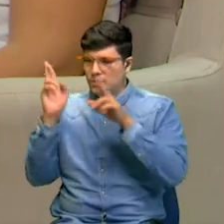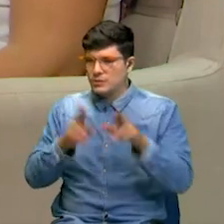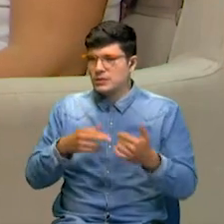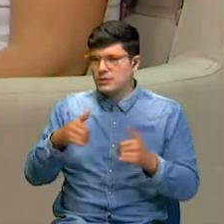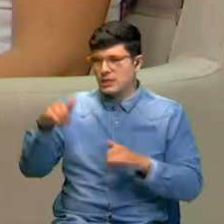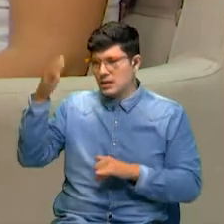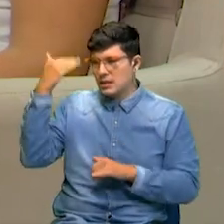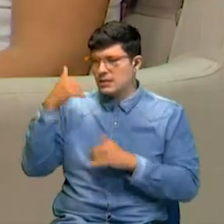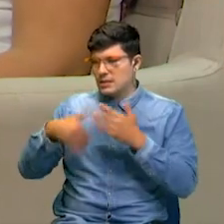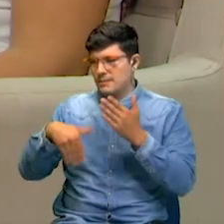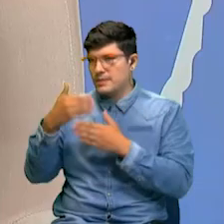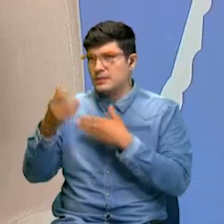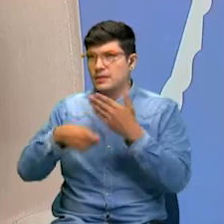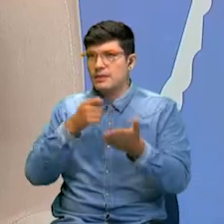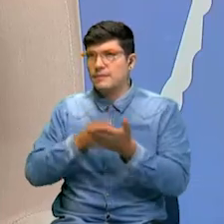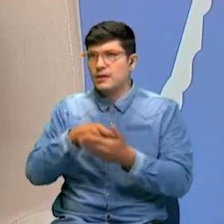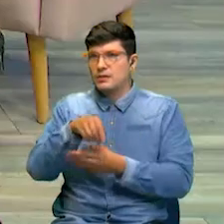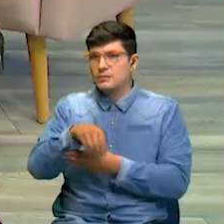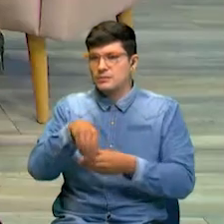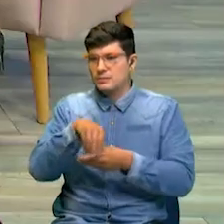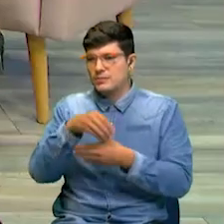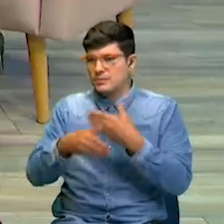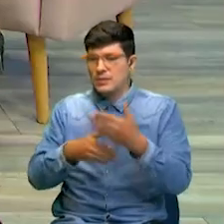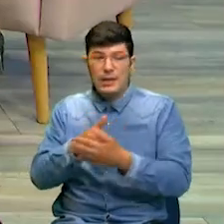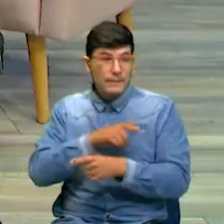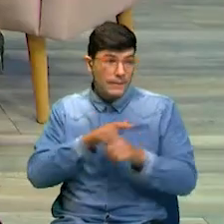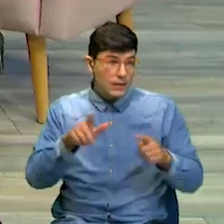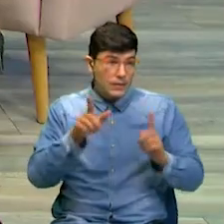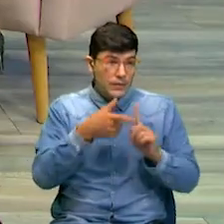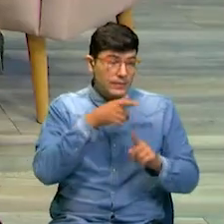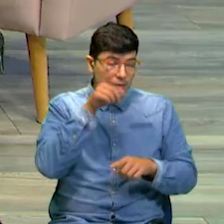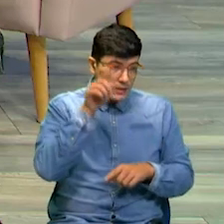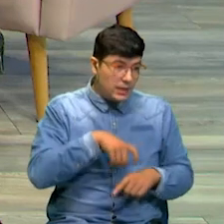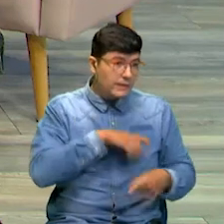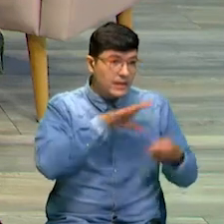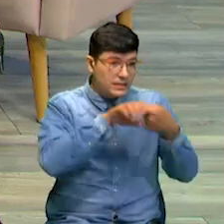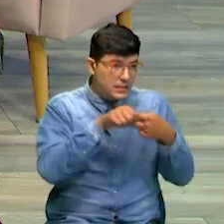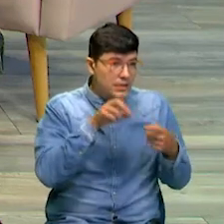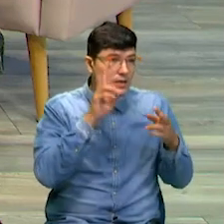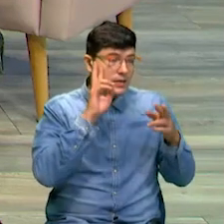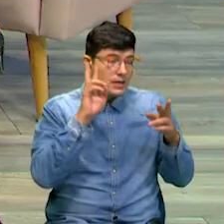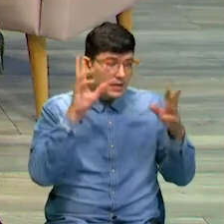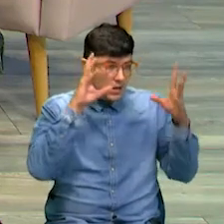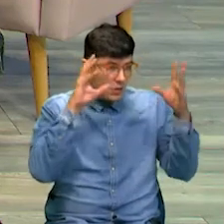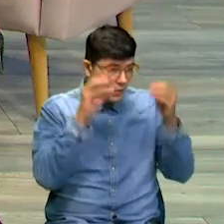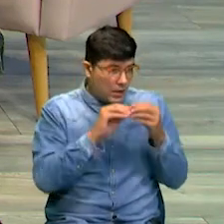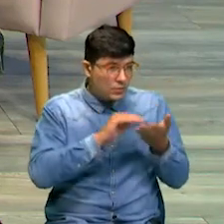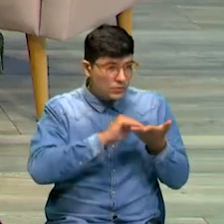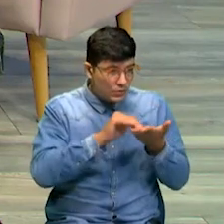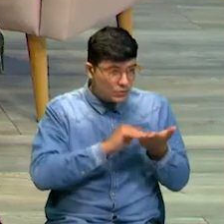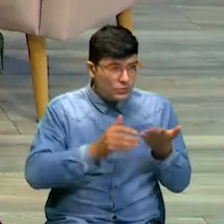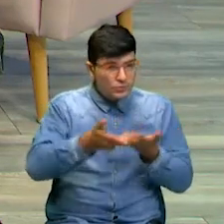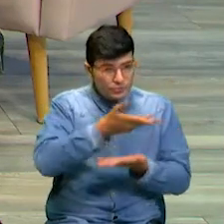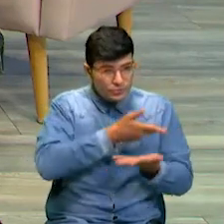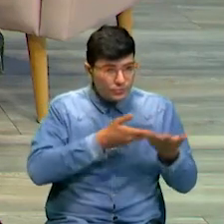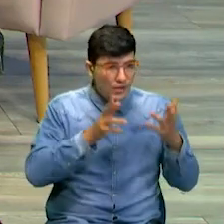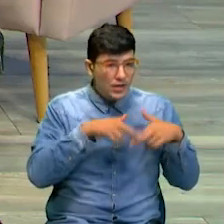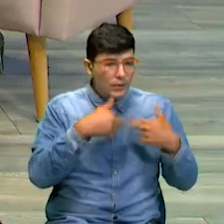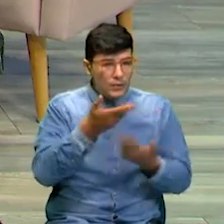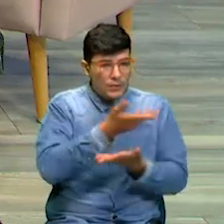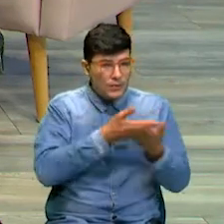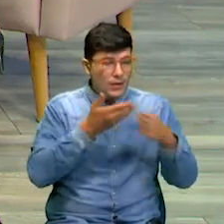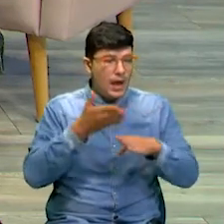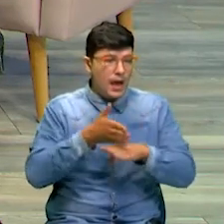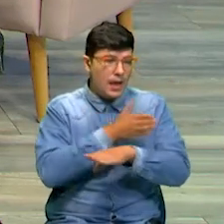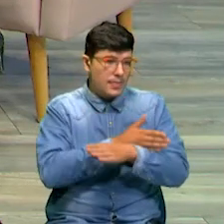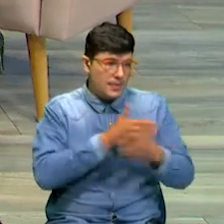cancelado dentro del proceso. Sí, pero lo primero que deben hacer es citarlos a una conciliación, a una audiencia, en una comisaría. Antes de empezar el